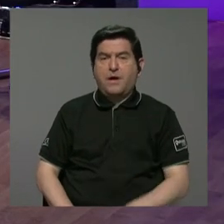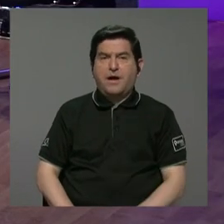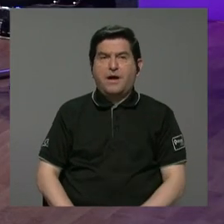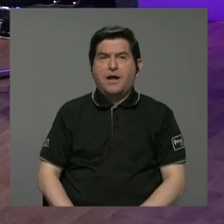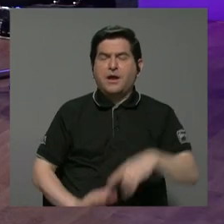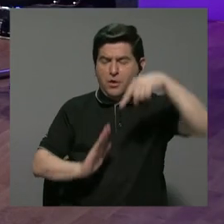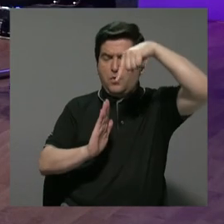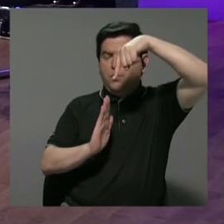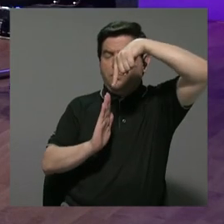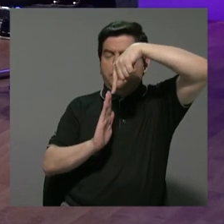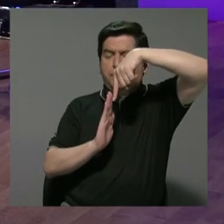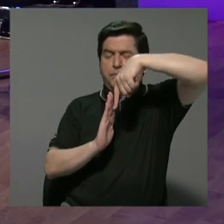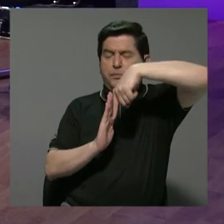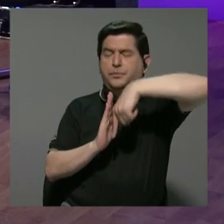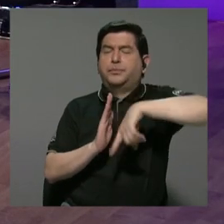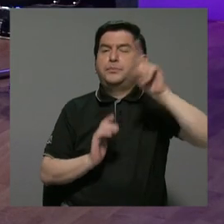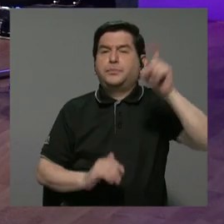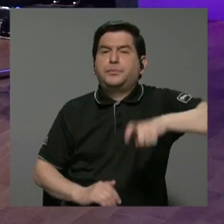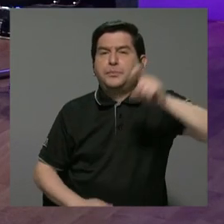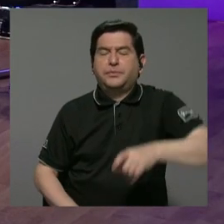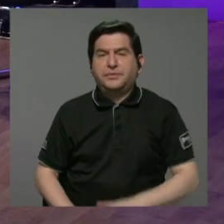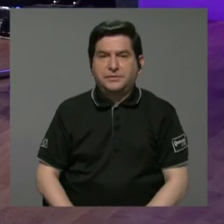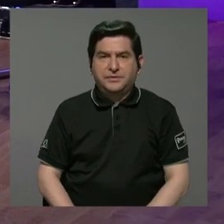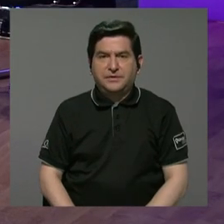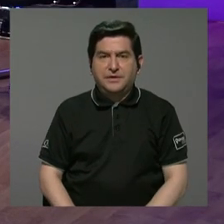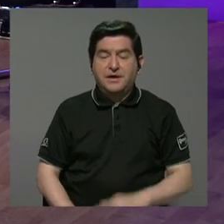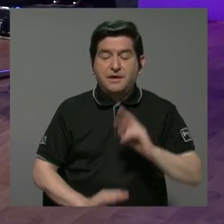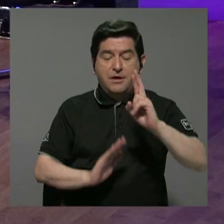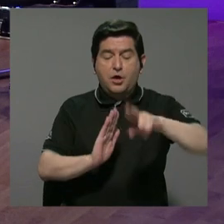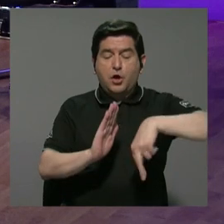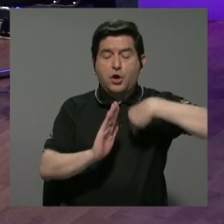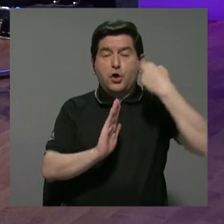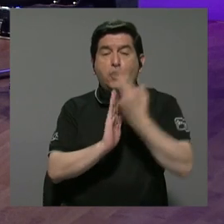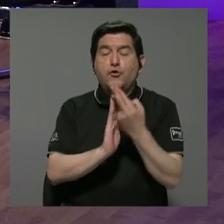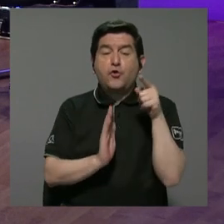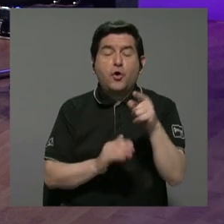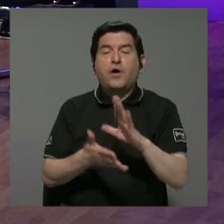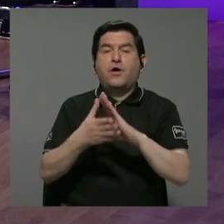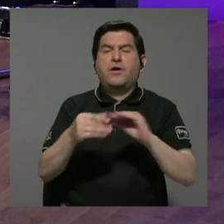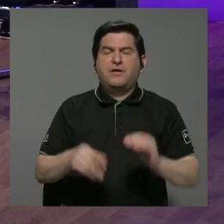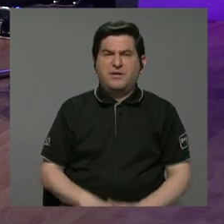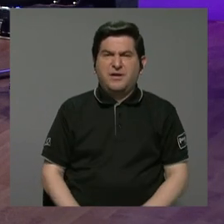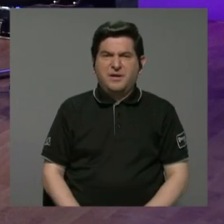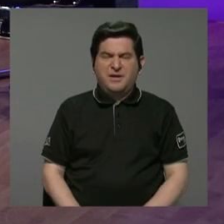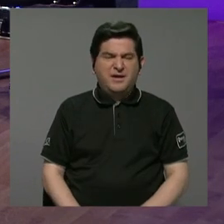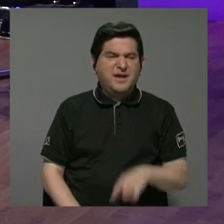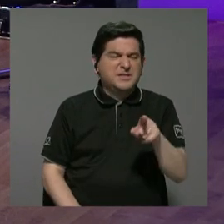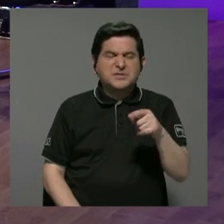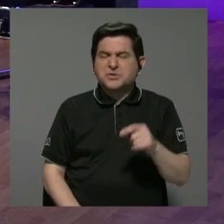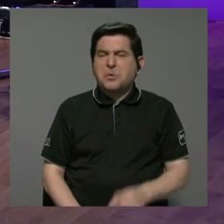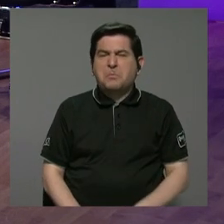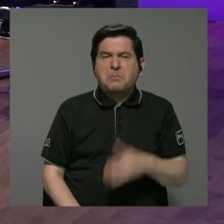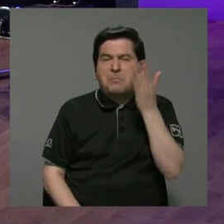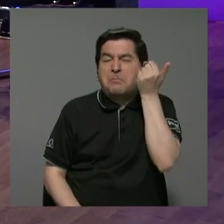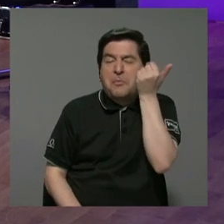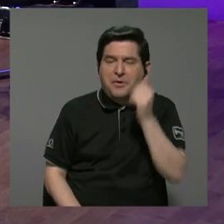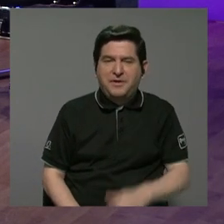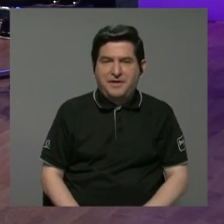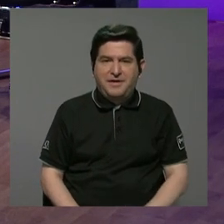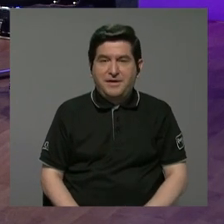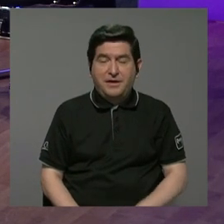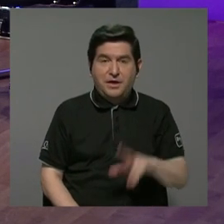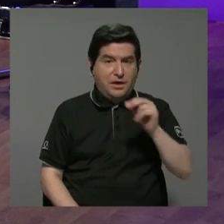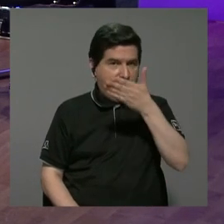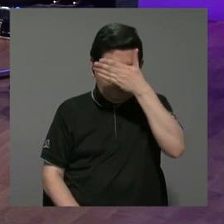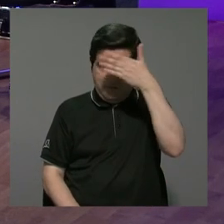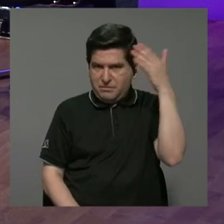hay que profundizar, es en el rol de esta narrativa, ¿verdad? ¿Para qué se está prestando? Y yo creo que no podemos tampoco